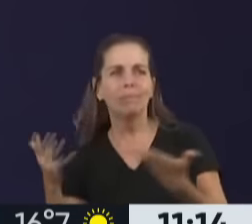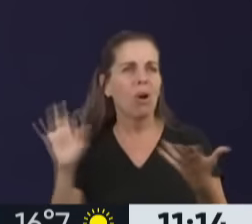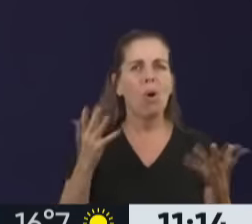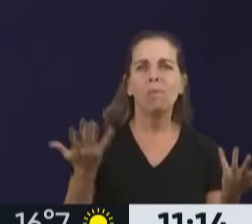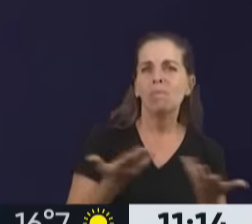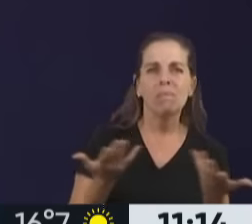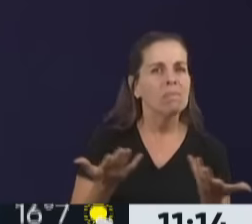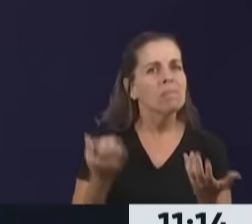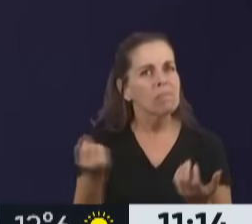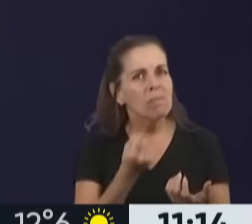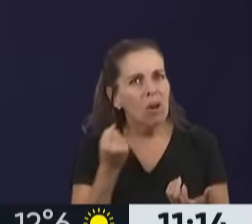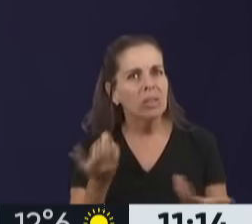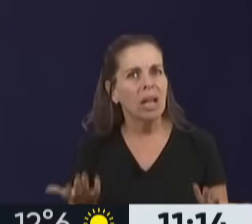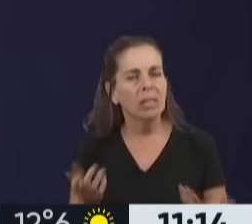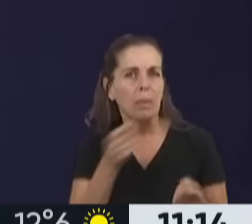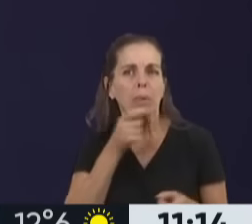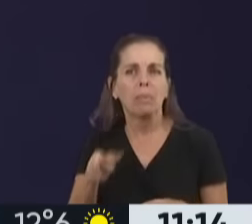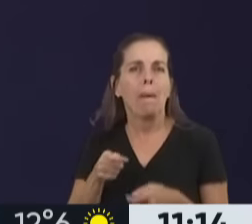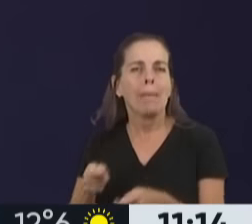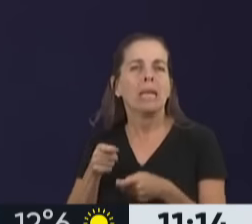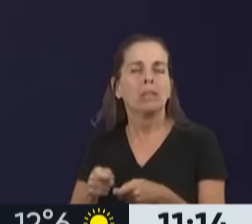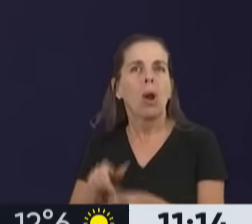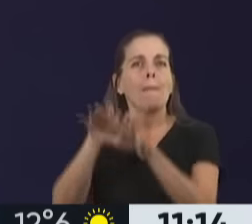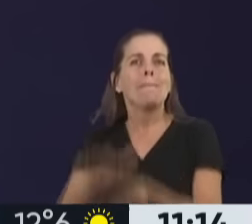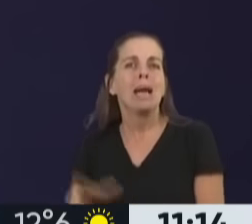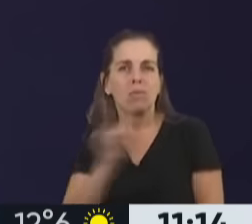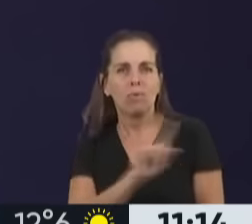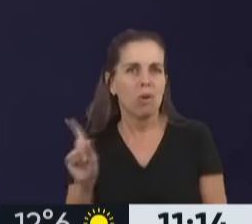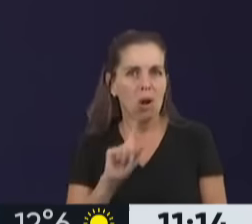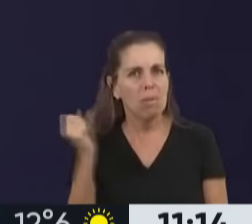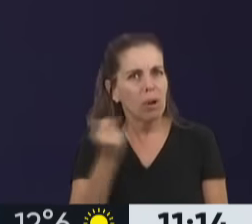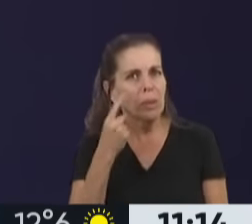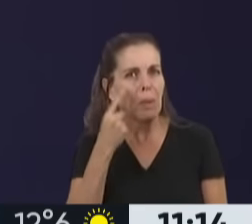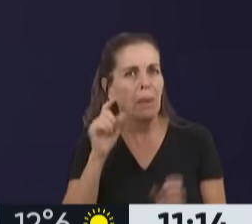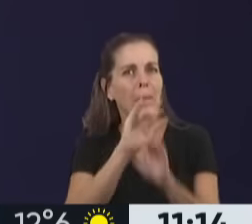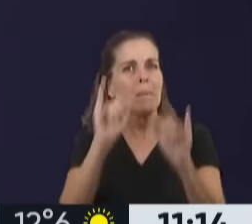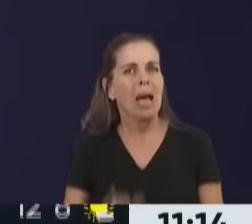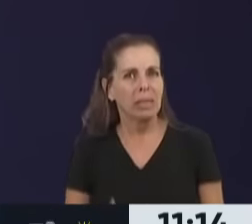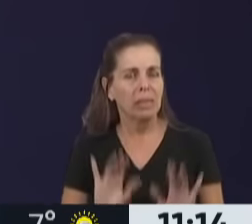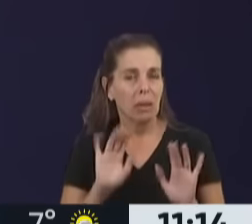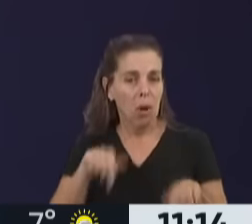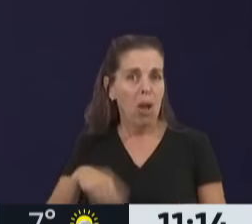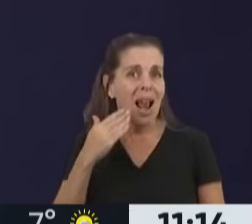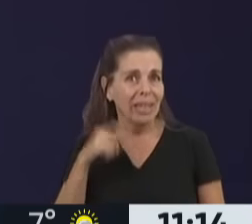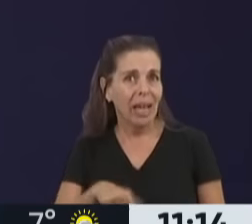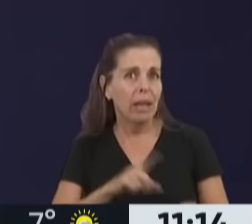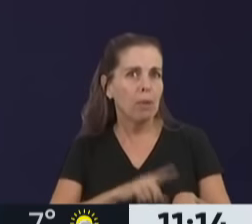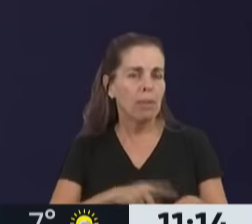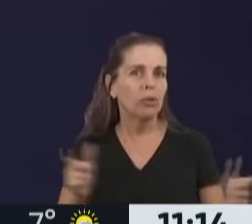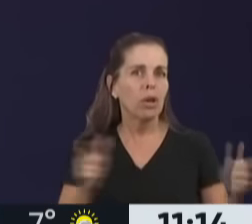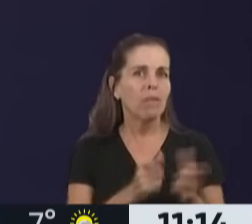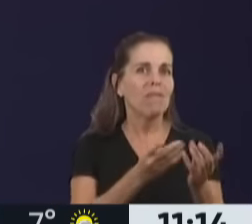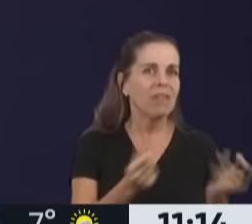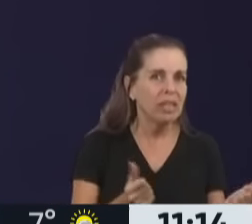trabajar porque otros lo obliguen No es simplemente eso y cuando haya cuando termine la reunión o